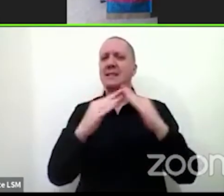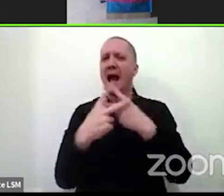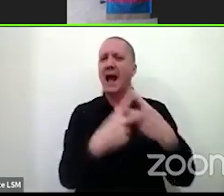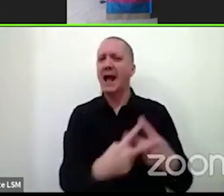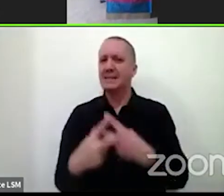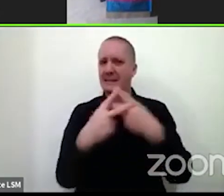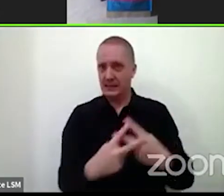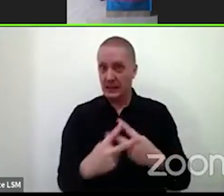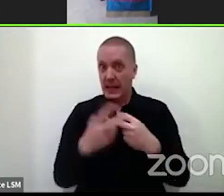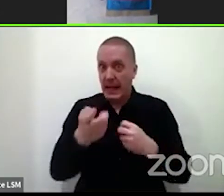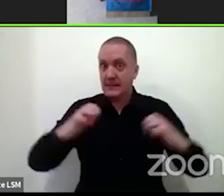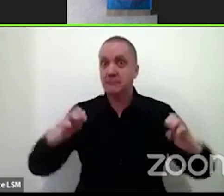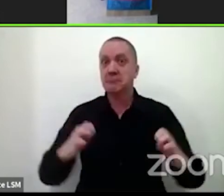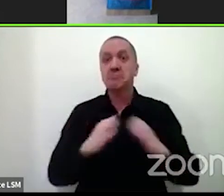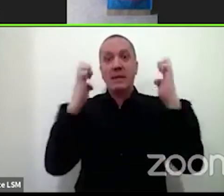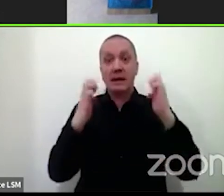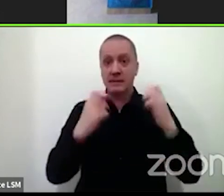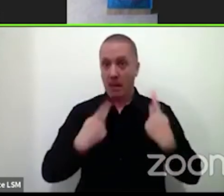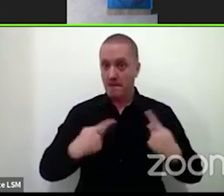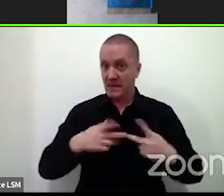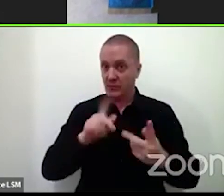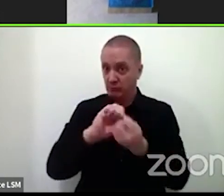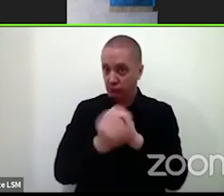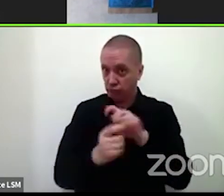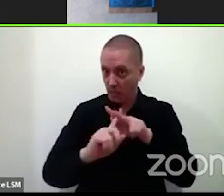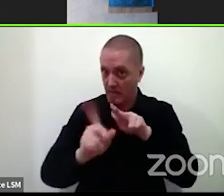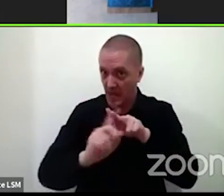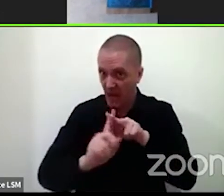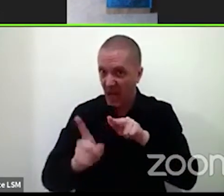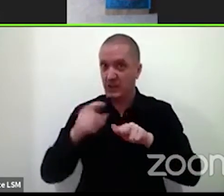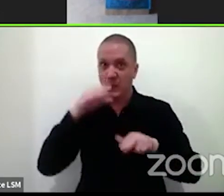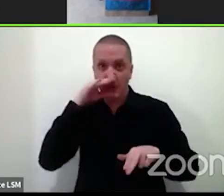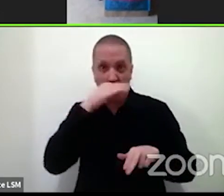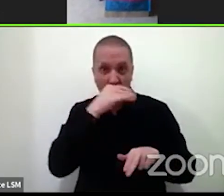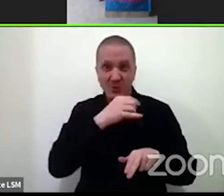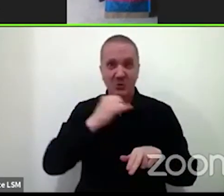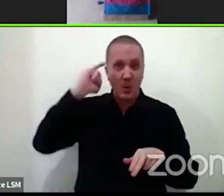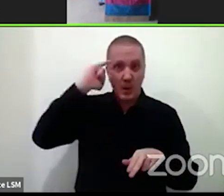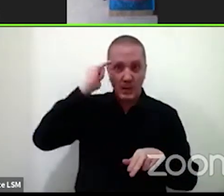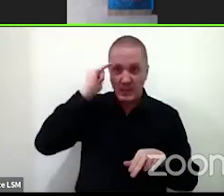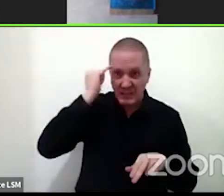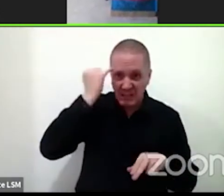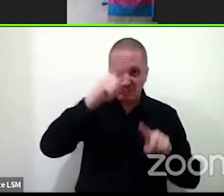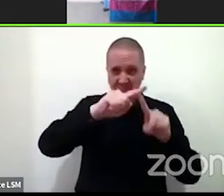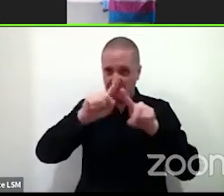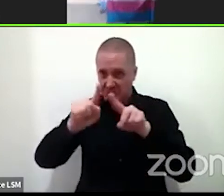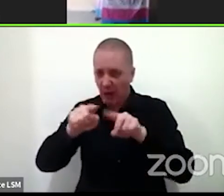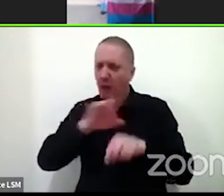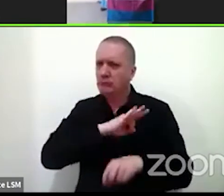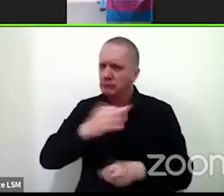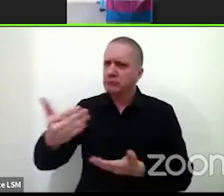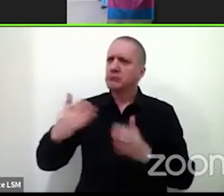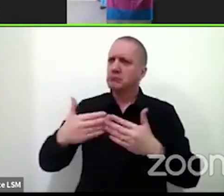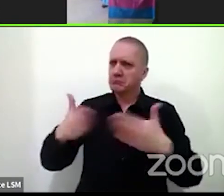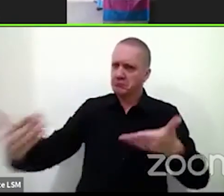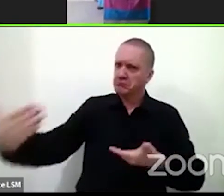de emergencia para personas trans, migrantes, negras, indígenas y mestizas, que fueron desalojadas de